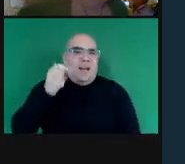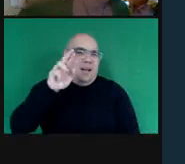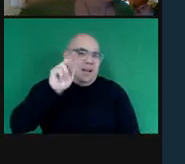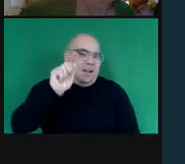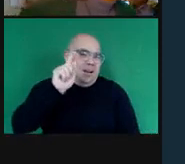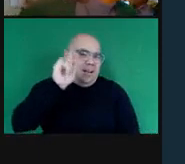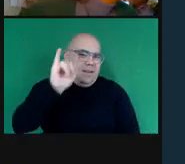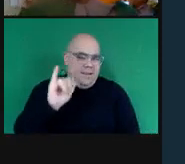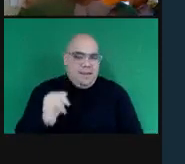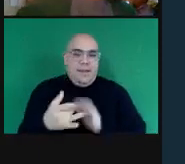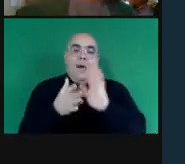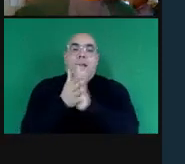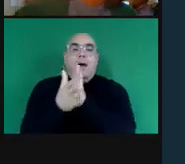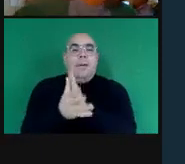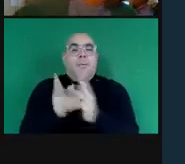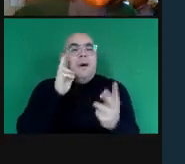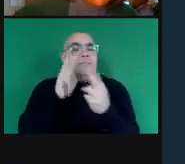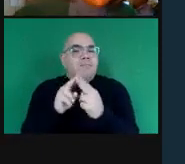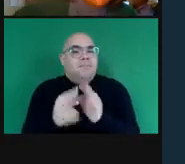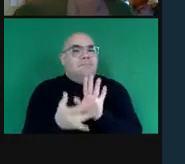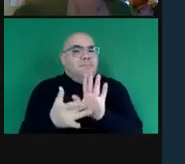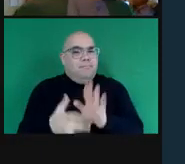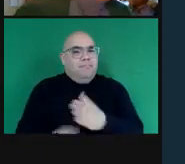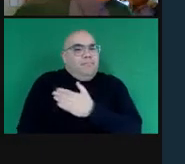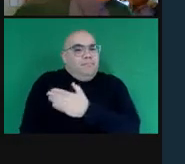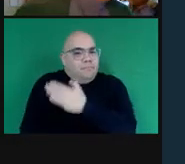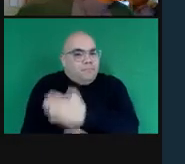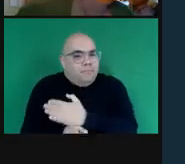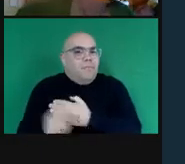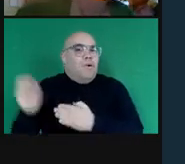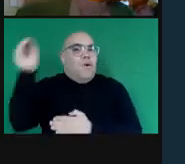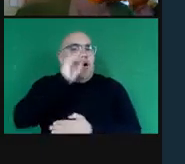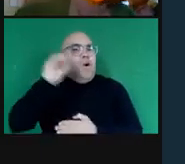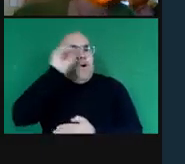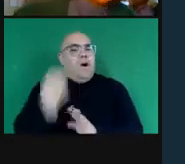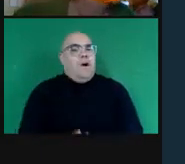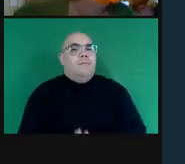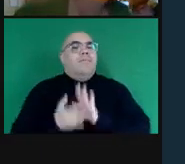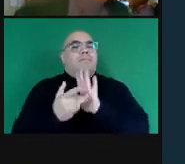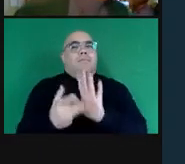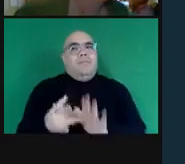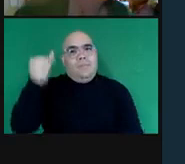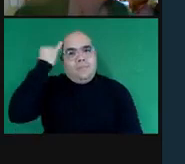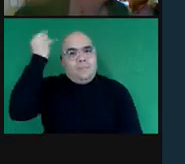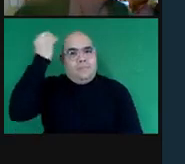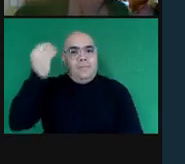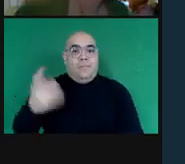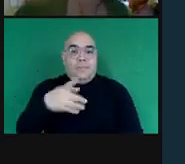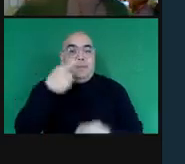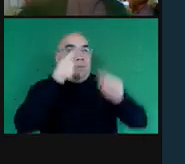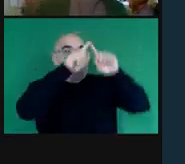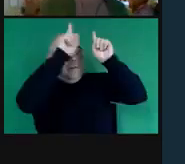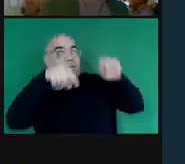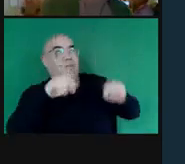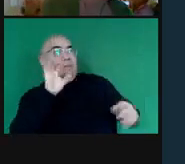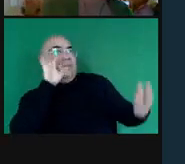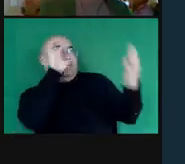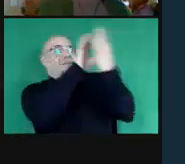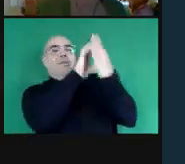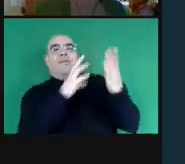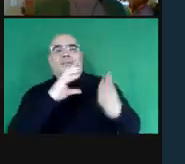transmitir, seguir o imponer convicciones. El Che está ahí desde los años